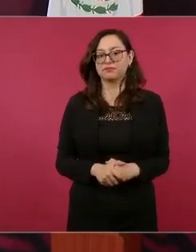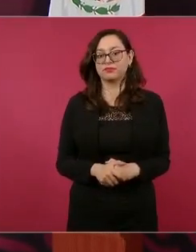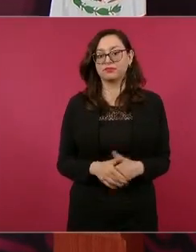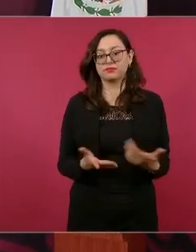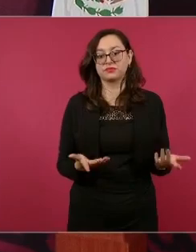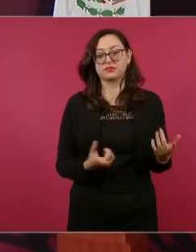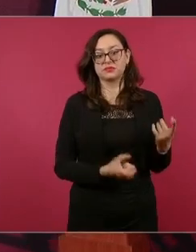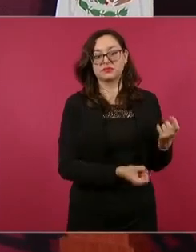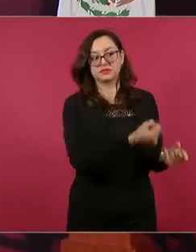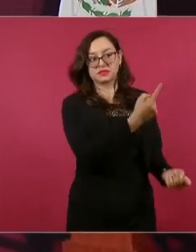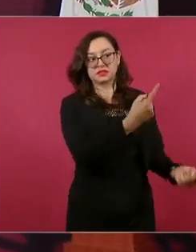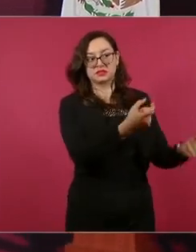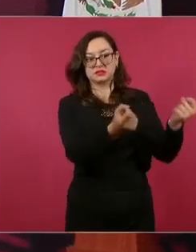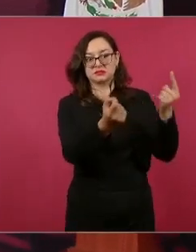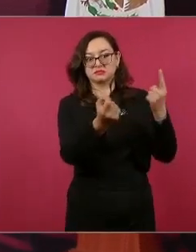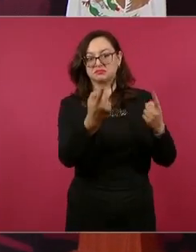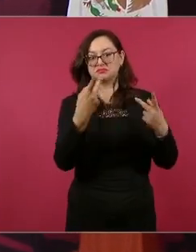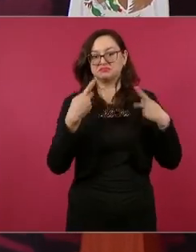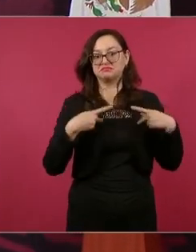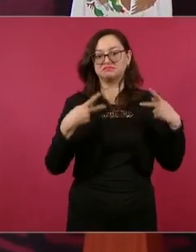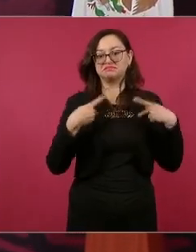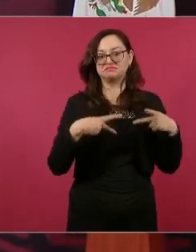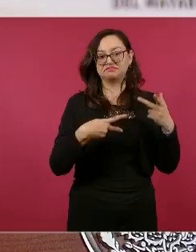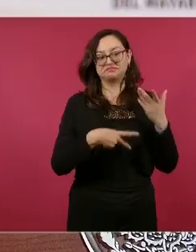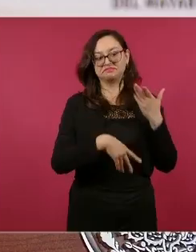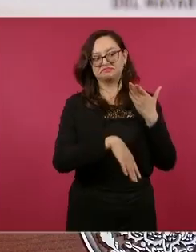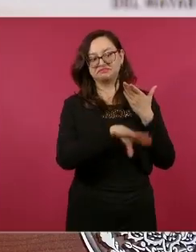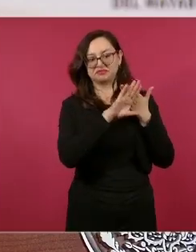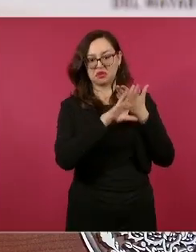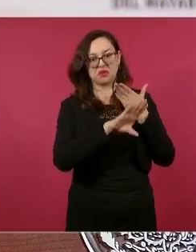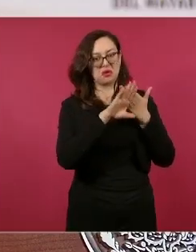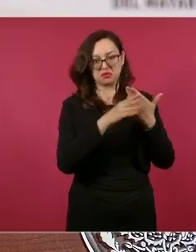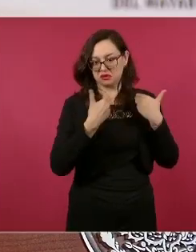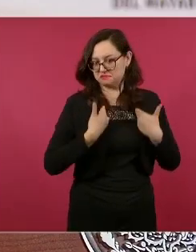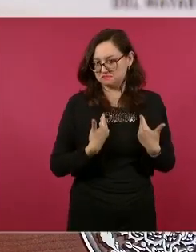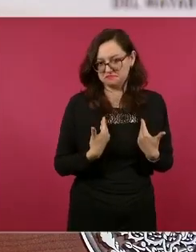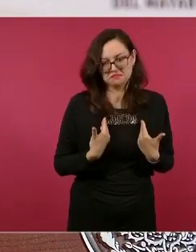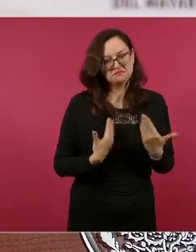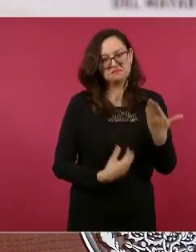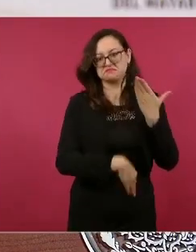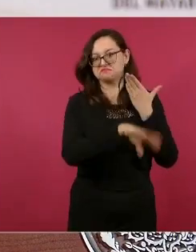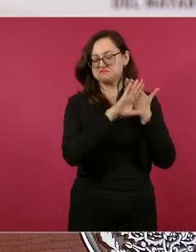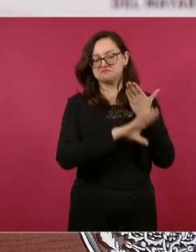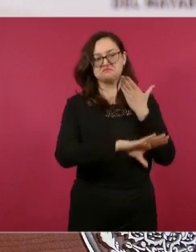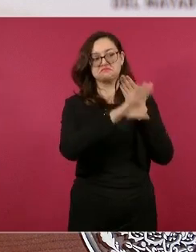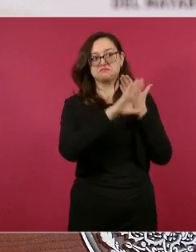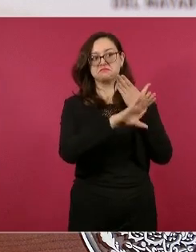nos ven con buenos ojos a nosotros, a ella la están